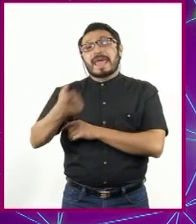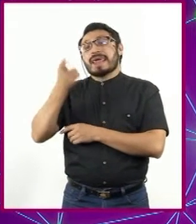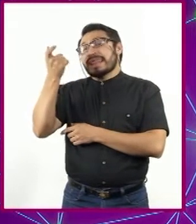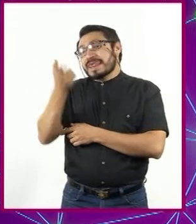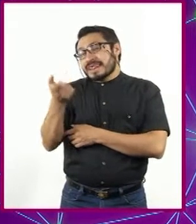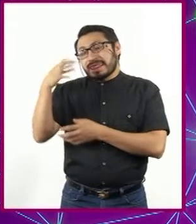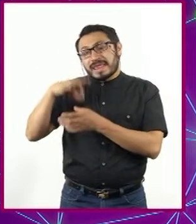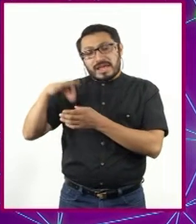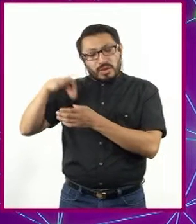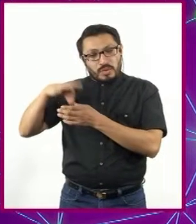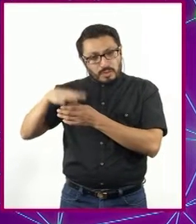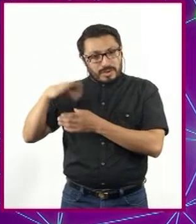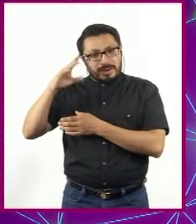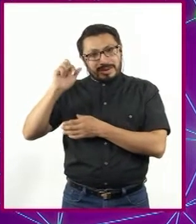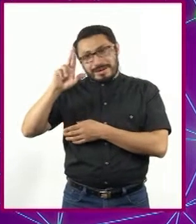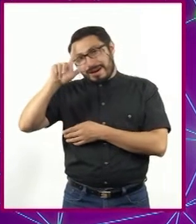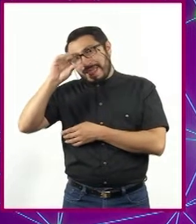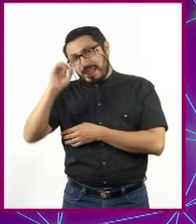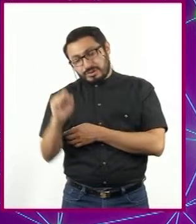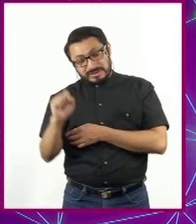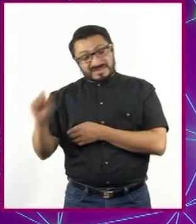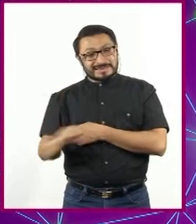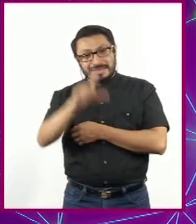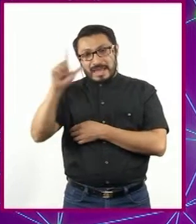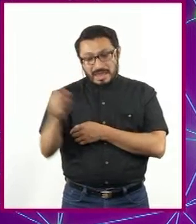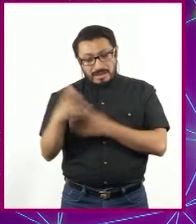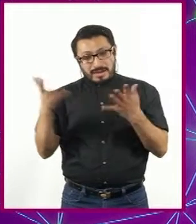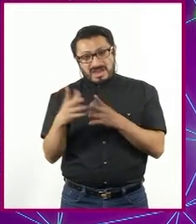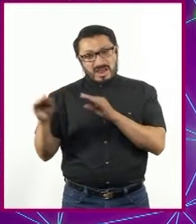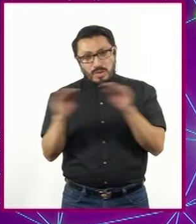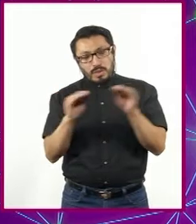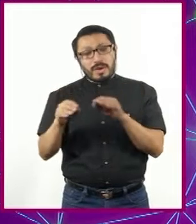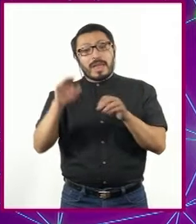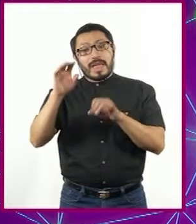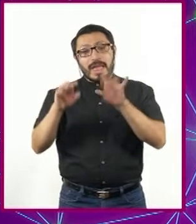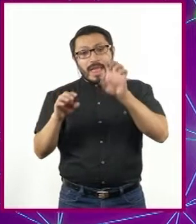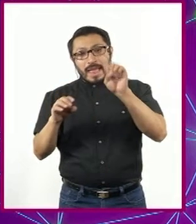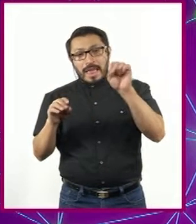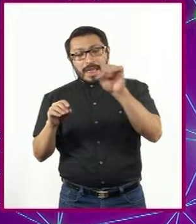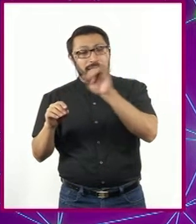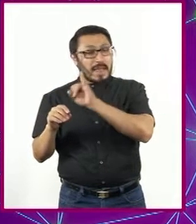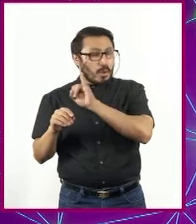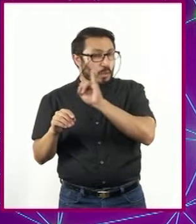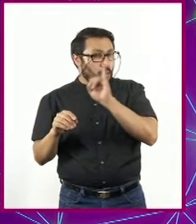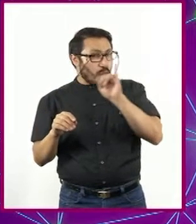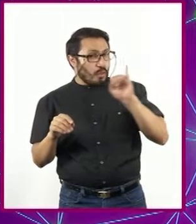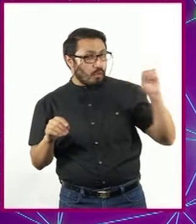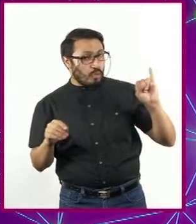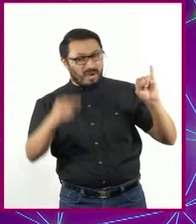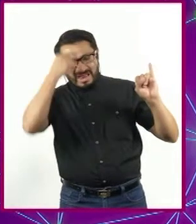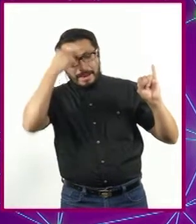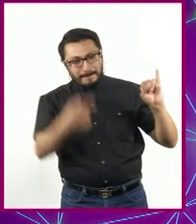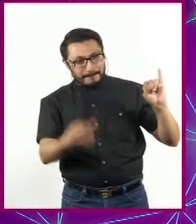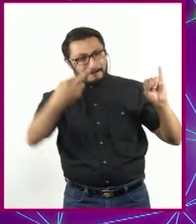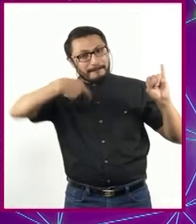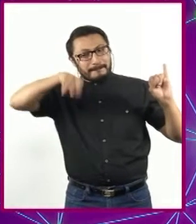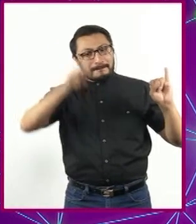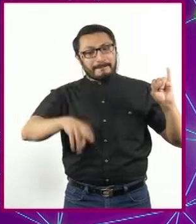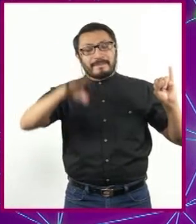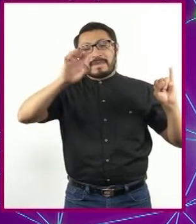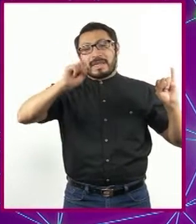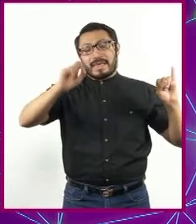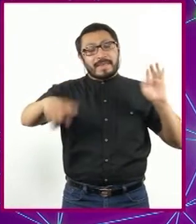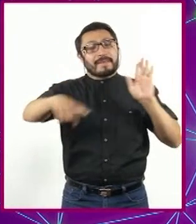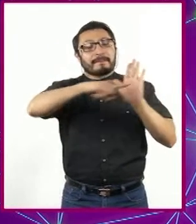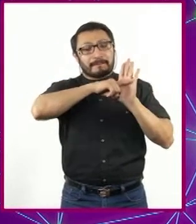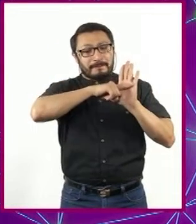Carlos. Después, se hace el movimiento de 60 unidades a la izquierda para representar los 60